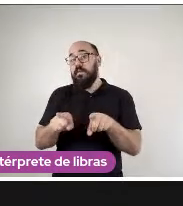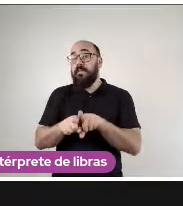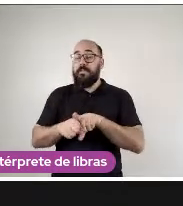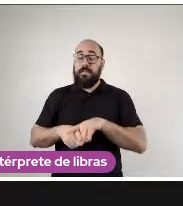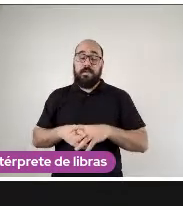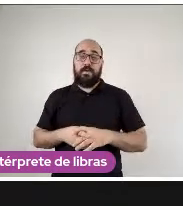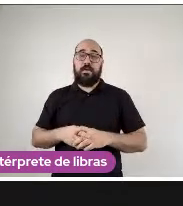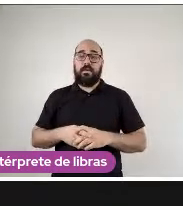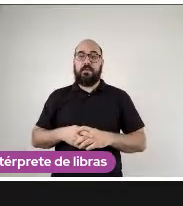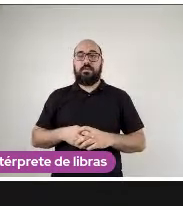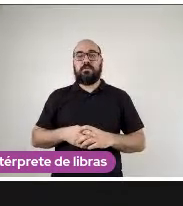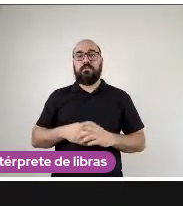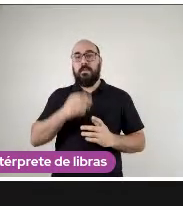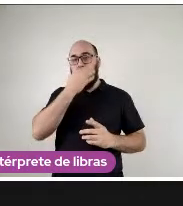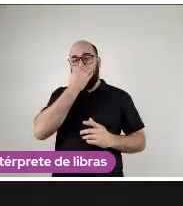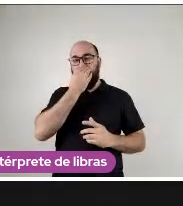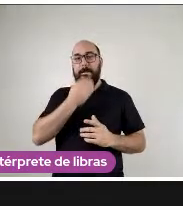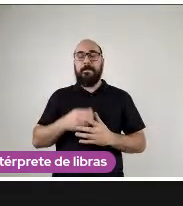estos